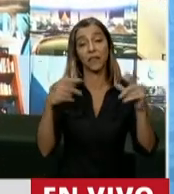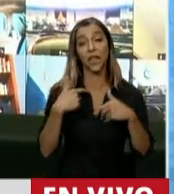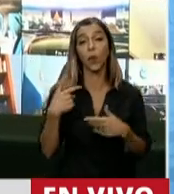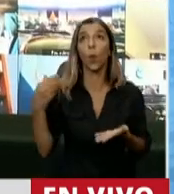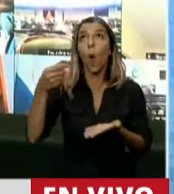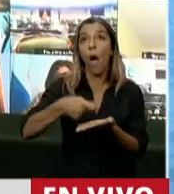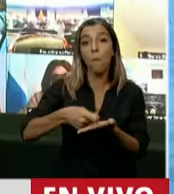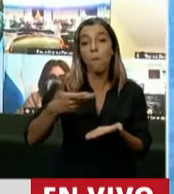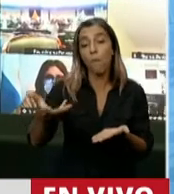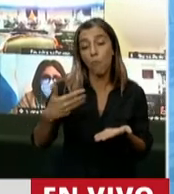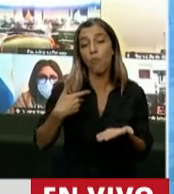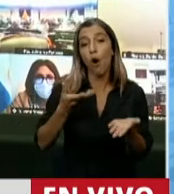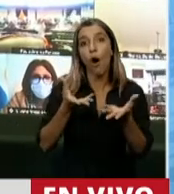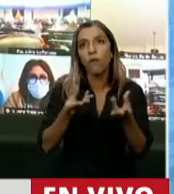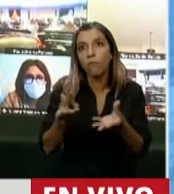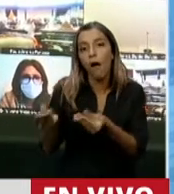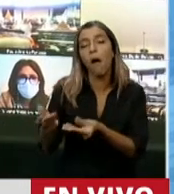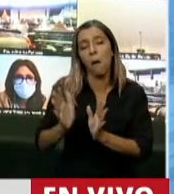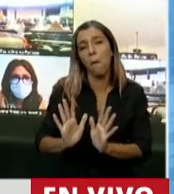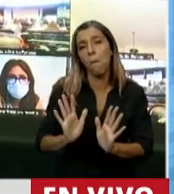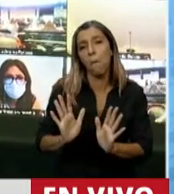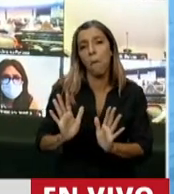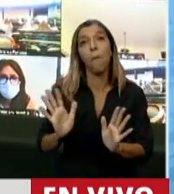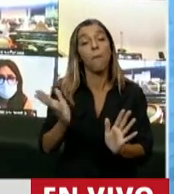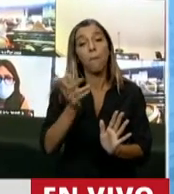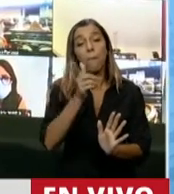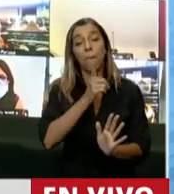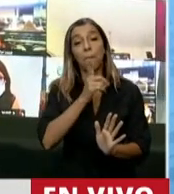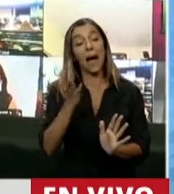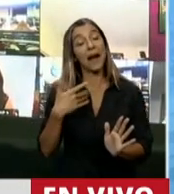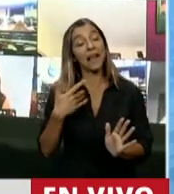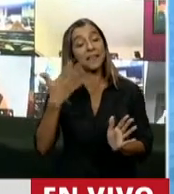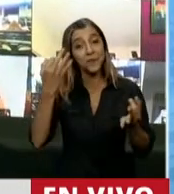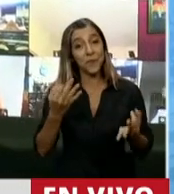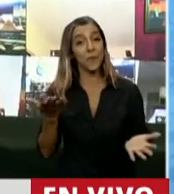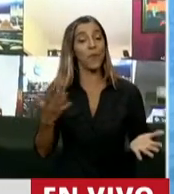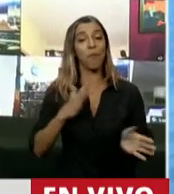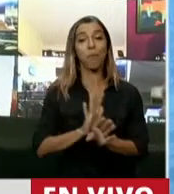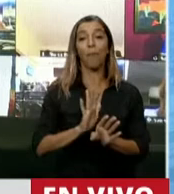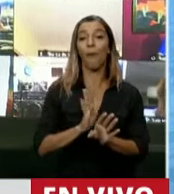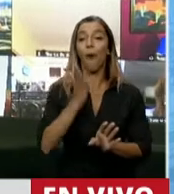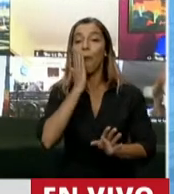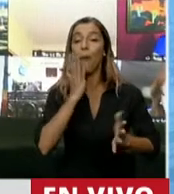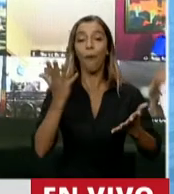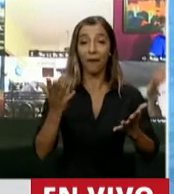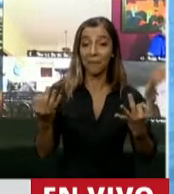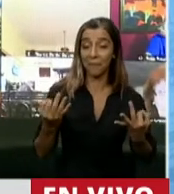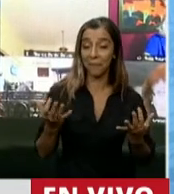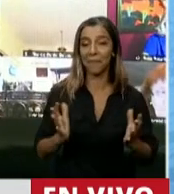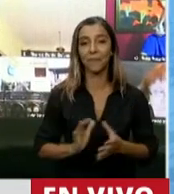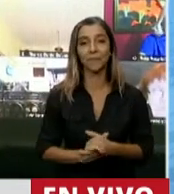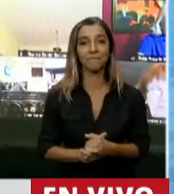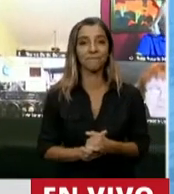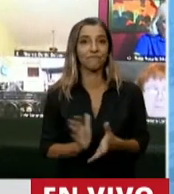que tiene detrás de este proyecto una causa noble quien podría estar en